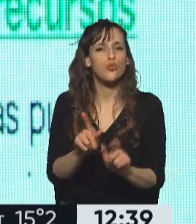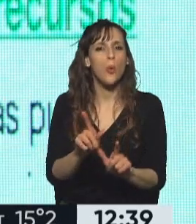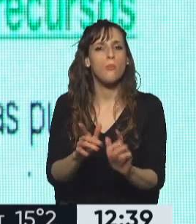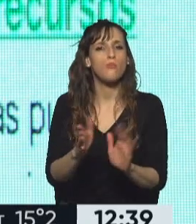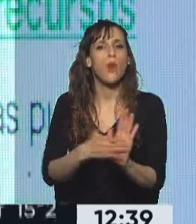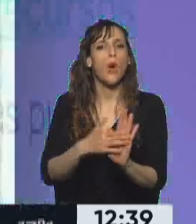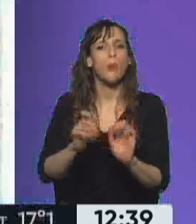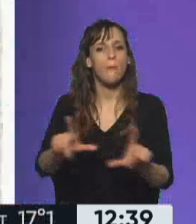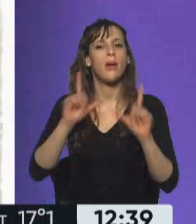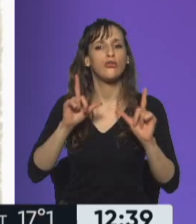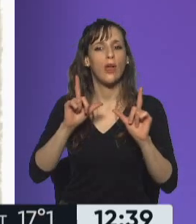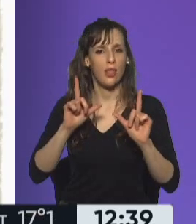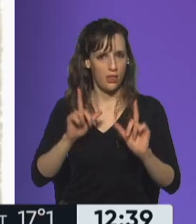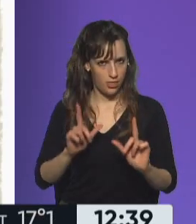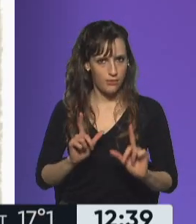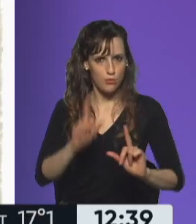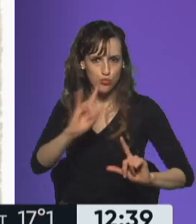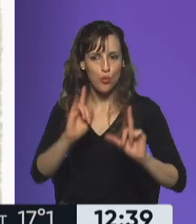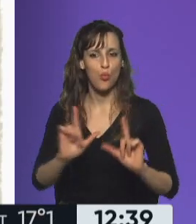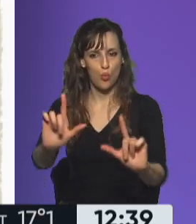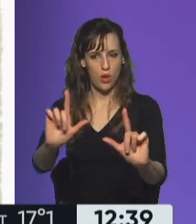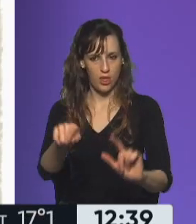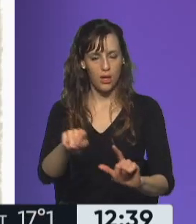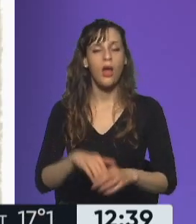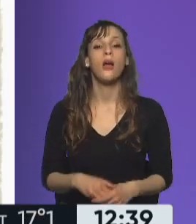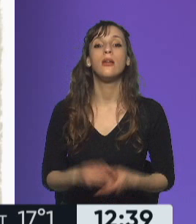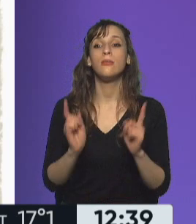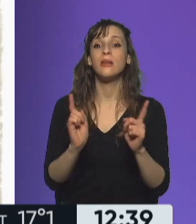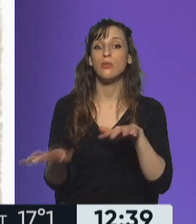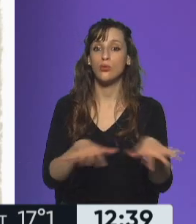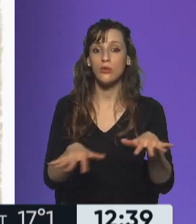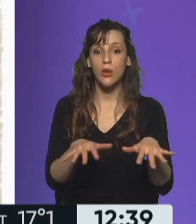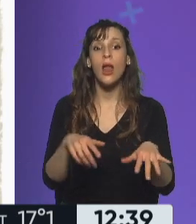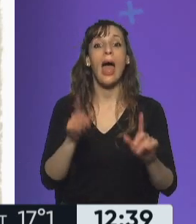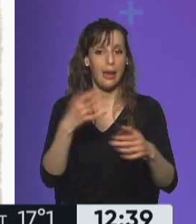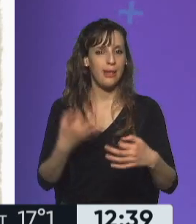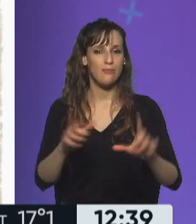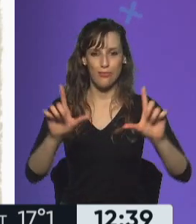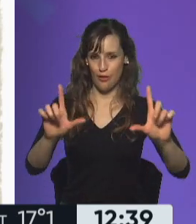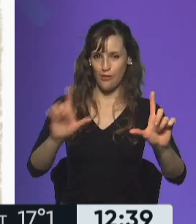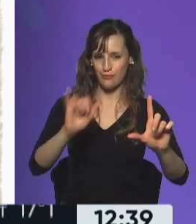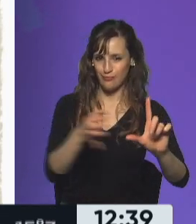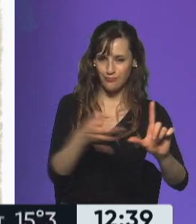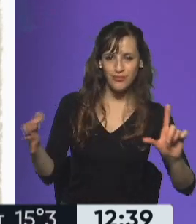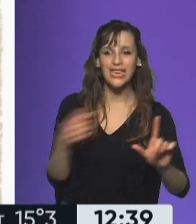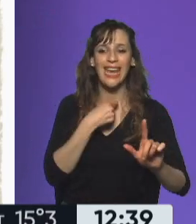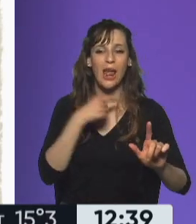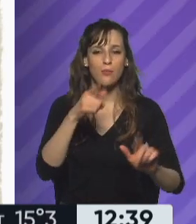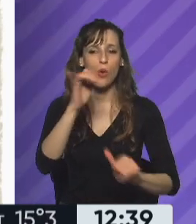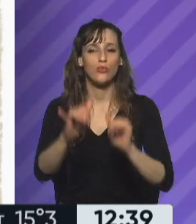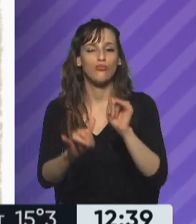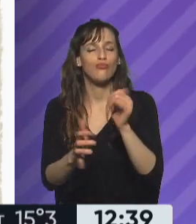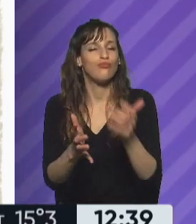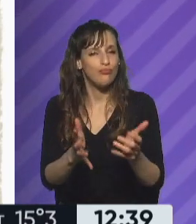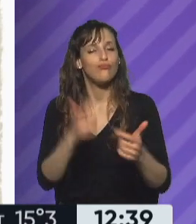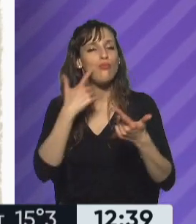Y respecto de los territorios específicamente, que es lo que en esta ocasión queremos, Sandra, queremos traer y